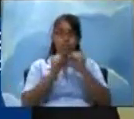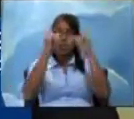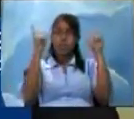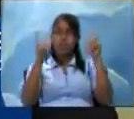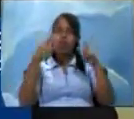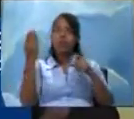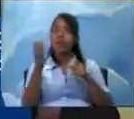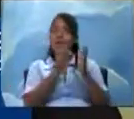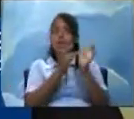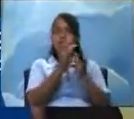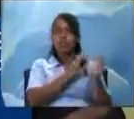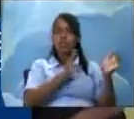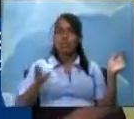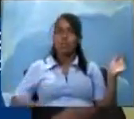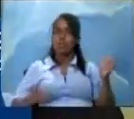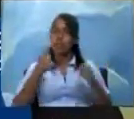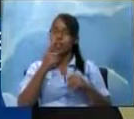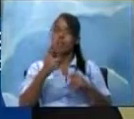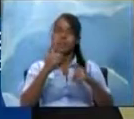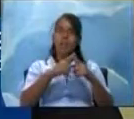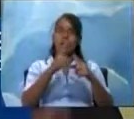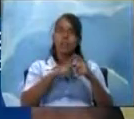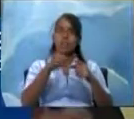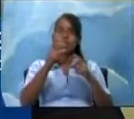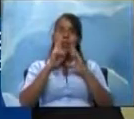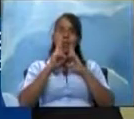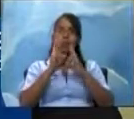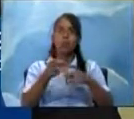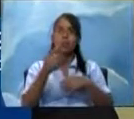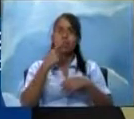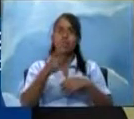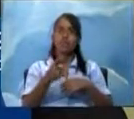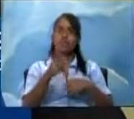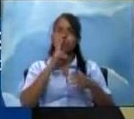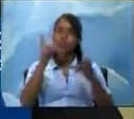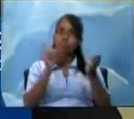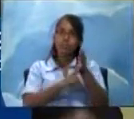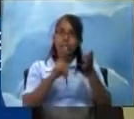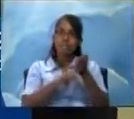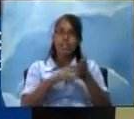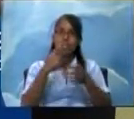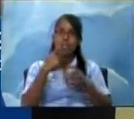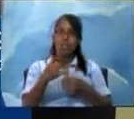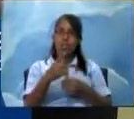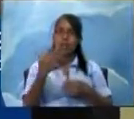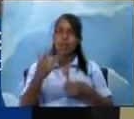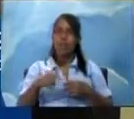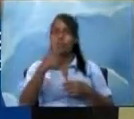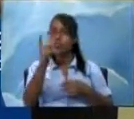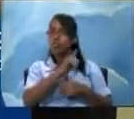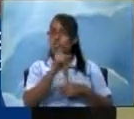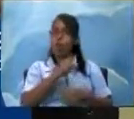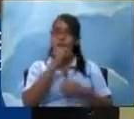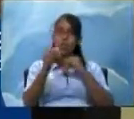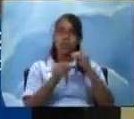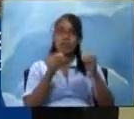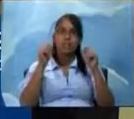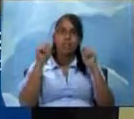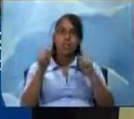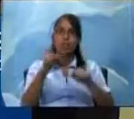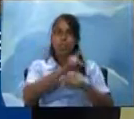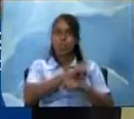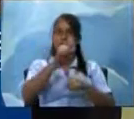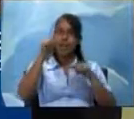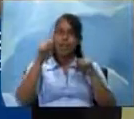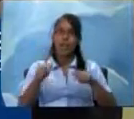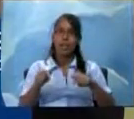sorprendidas acá lo que Jesucristo les dice. Entonces le responderá diciendo: de cierto os digo que en cuanto no lo hiciste